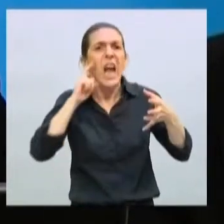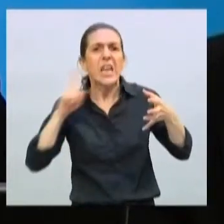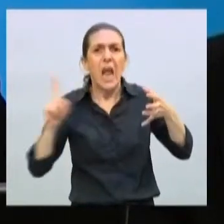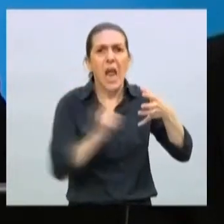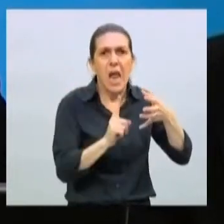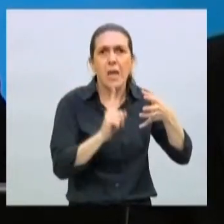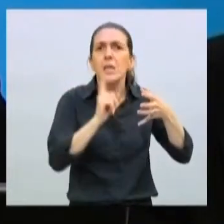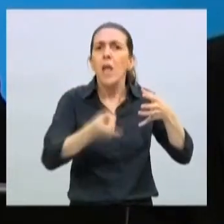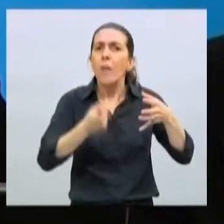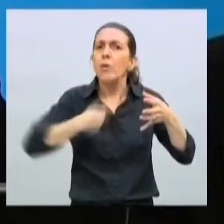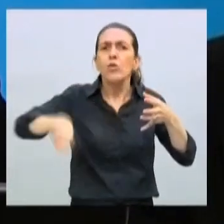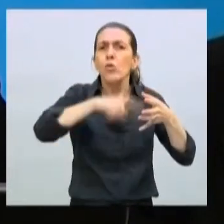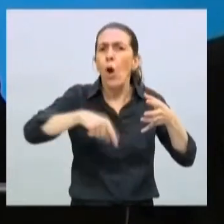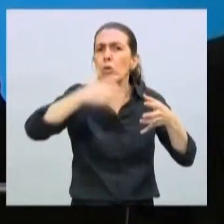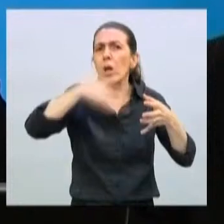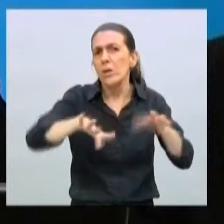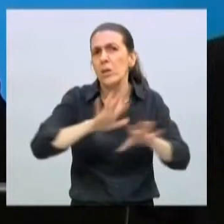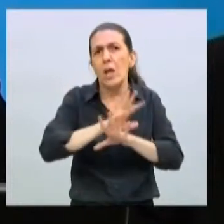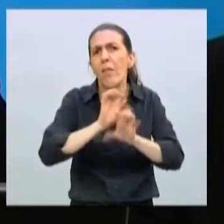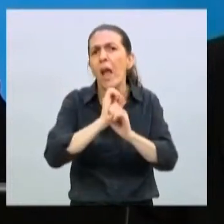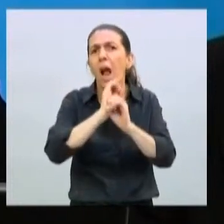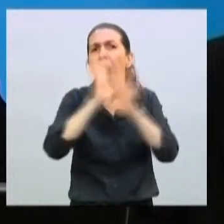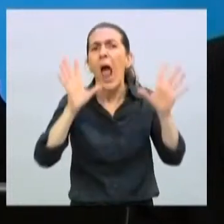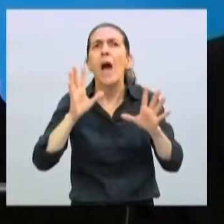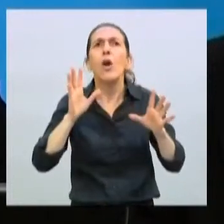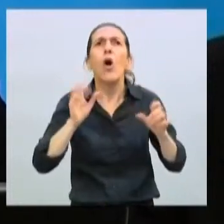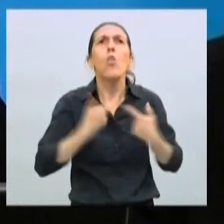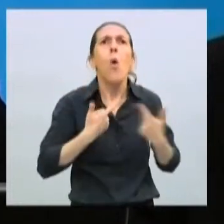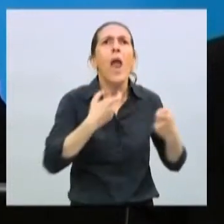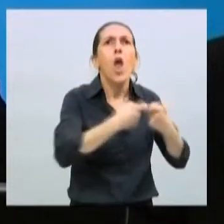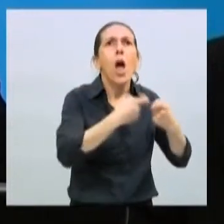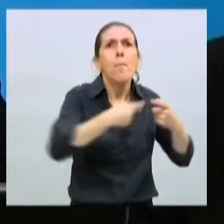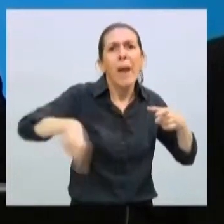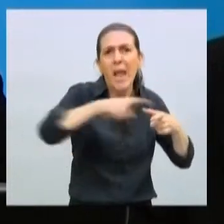hay un nivel de entendimiento muy claro también de los empresarios de lo que está pasando.